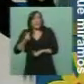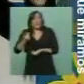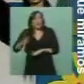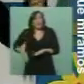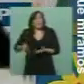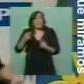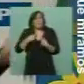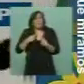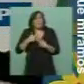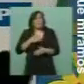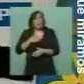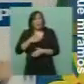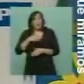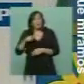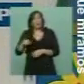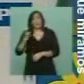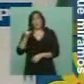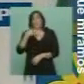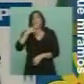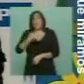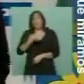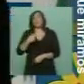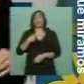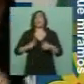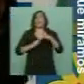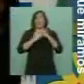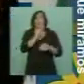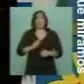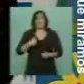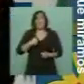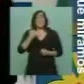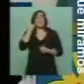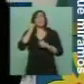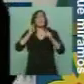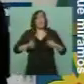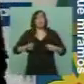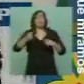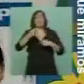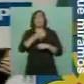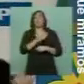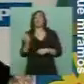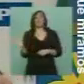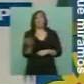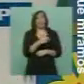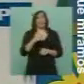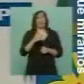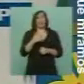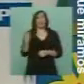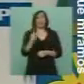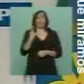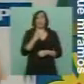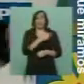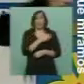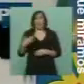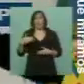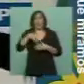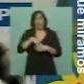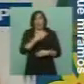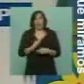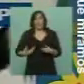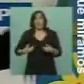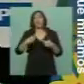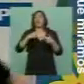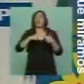poder que es el poder ejecutivo y su funcionarios al segundo poder que es el poder legislativo que también lo debe hacer al